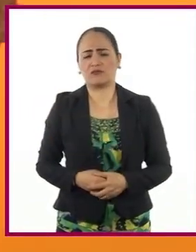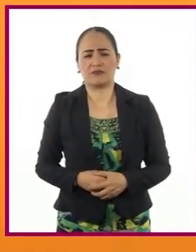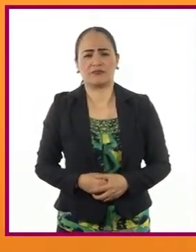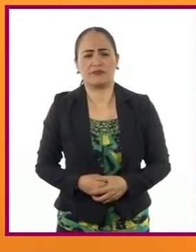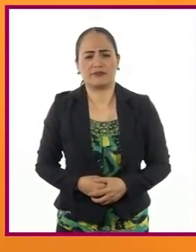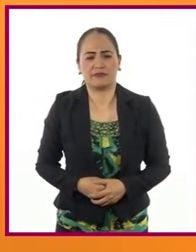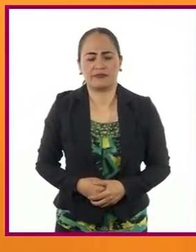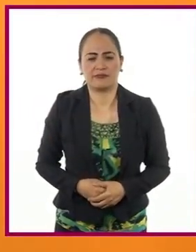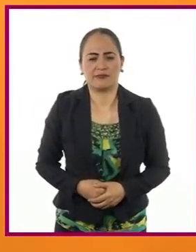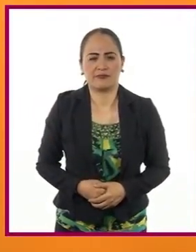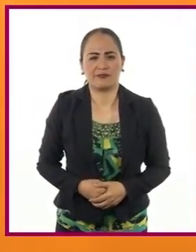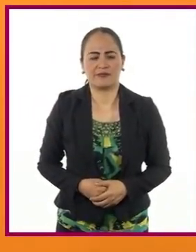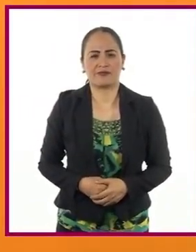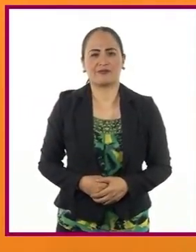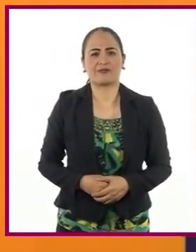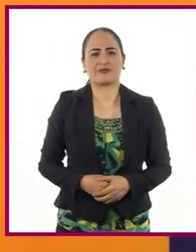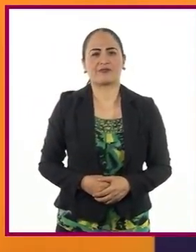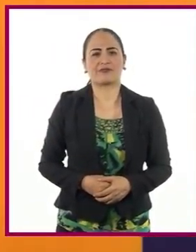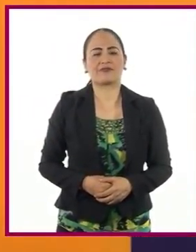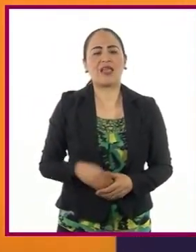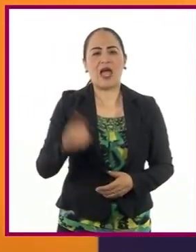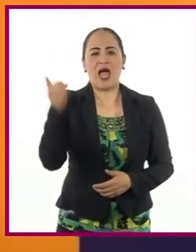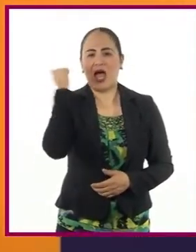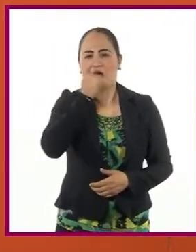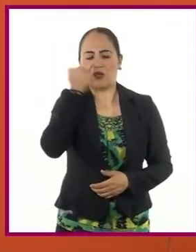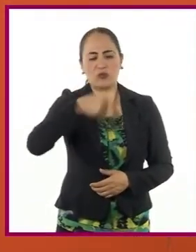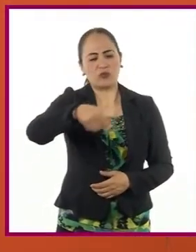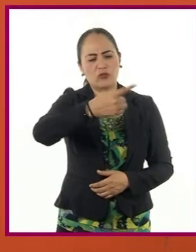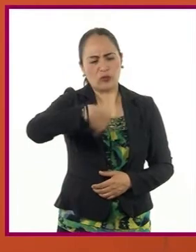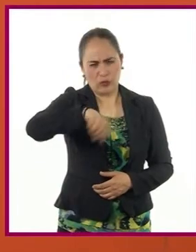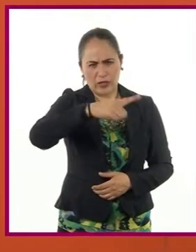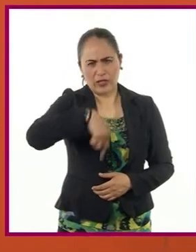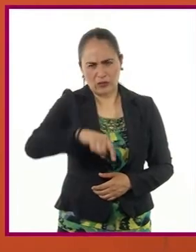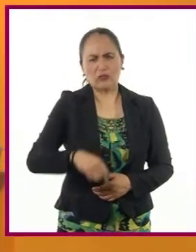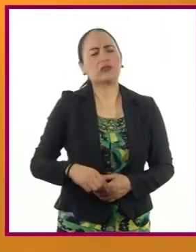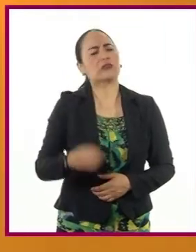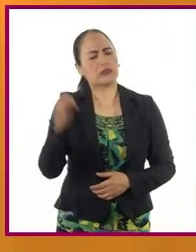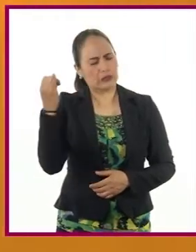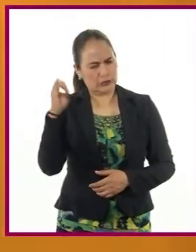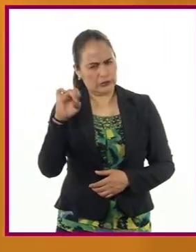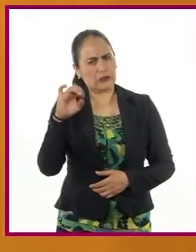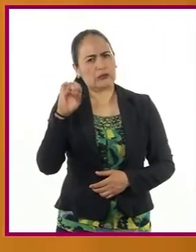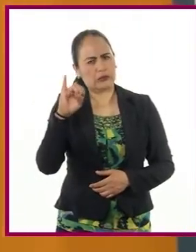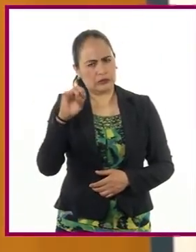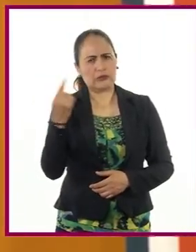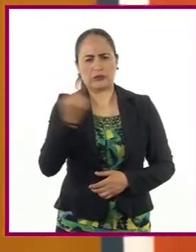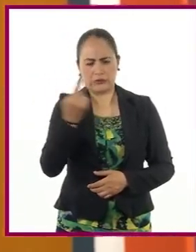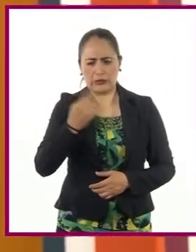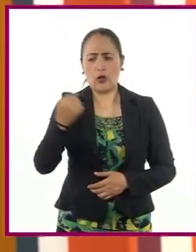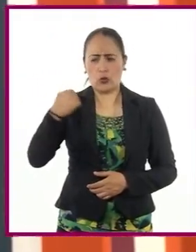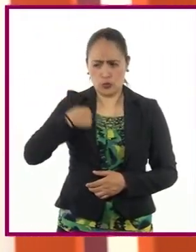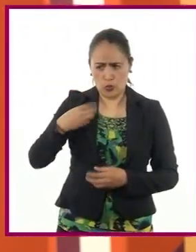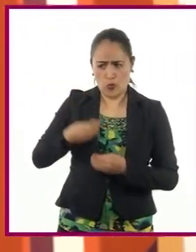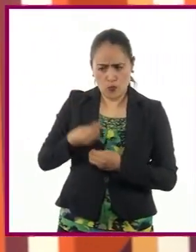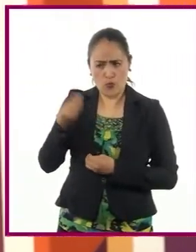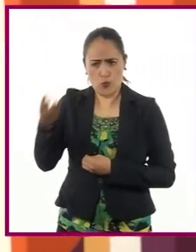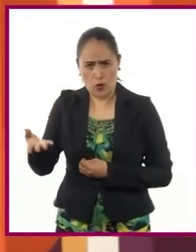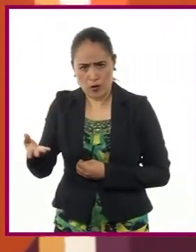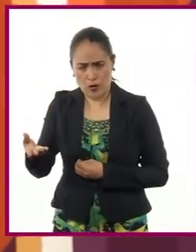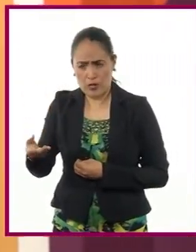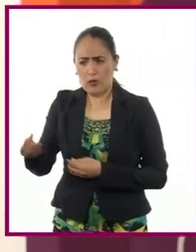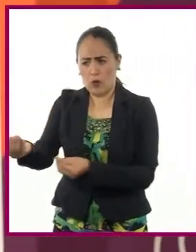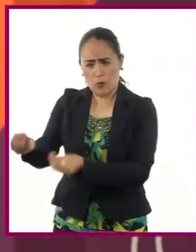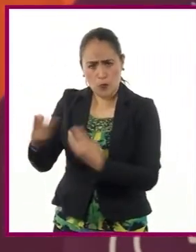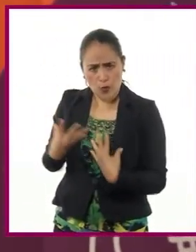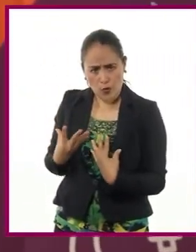Como hemos escuchado, la mayoría de los estudiantes está consciente de que negociar implica dar y recibir. Sin embargo, aún